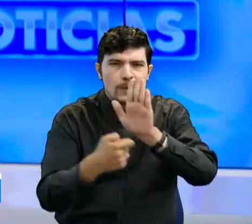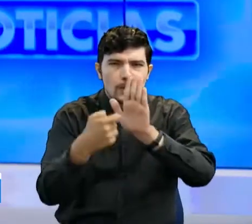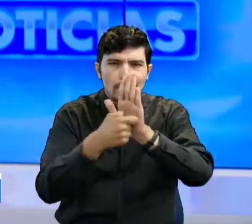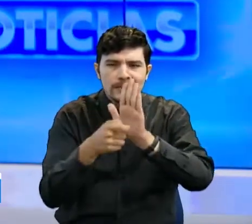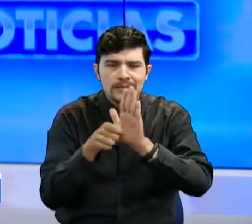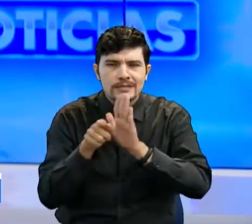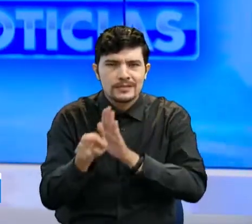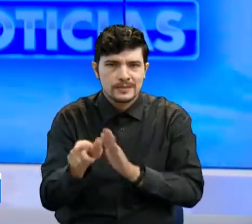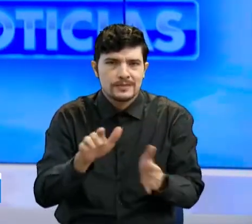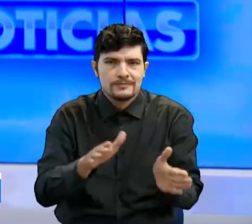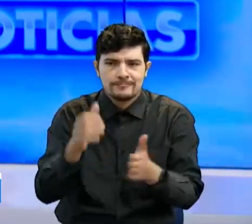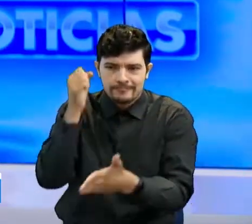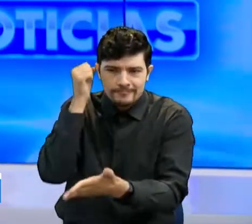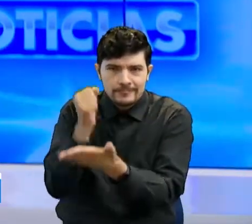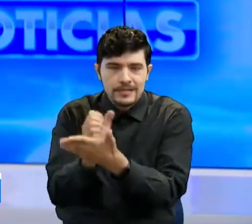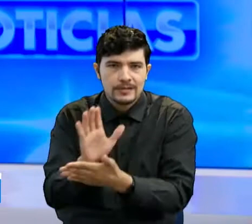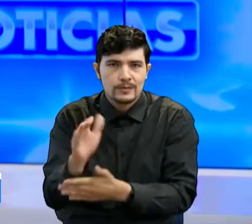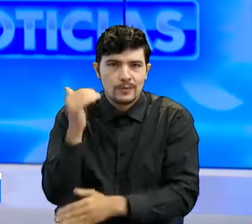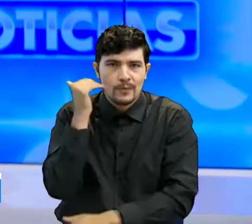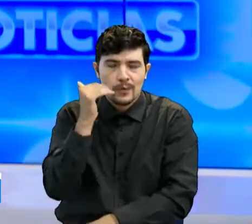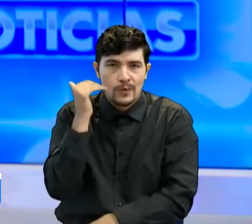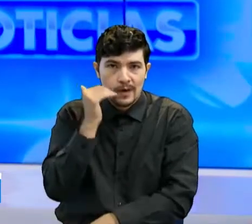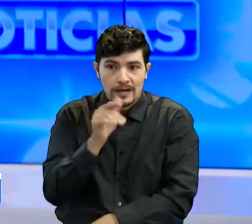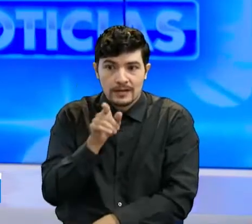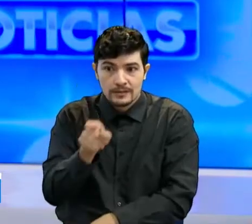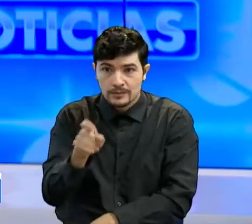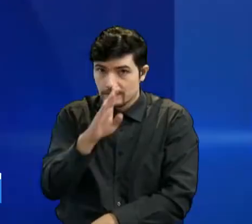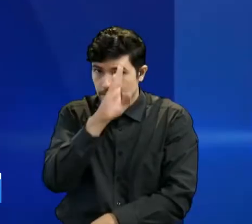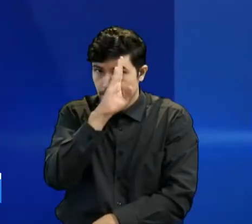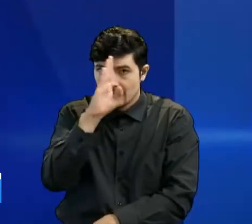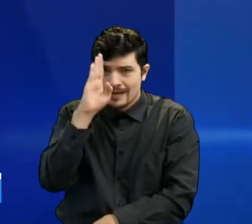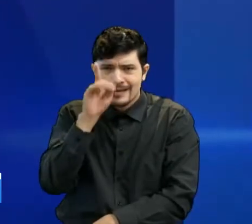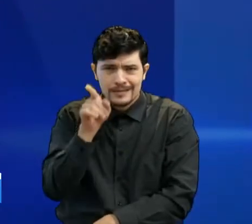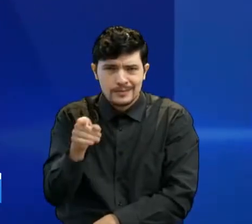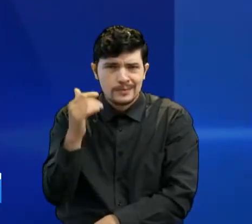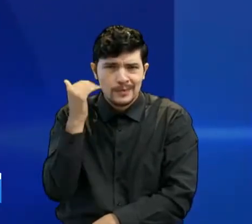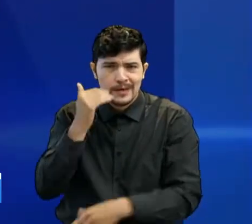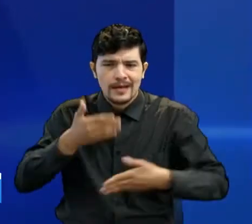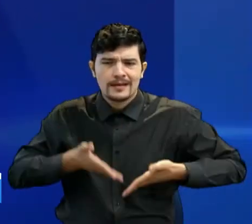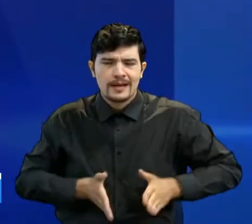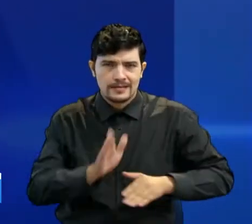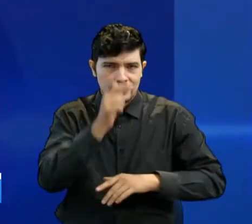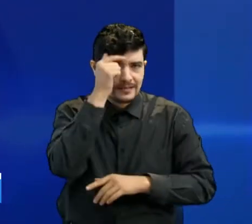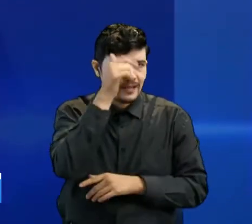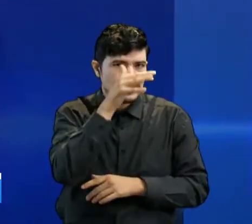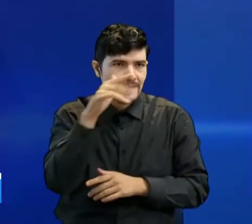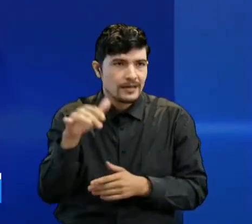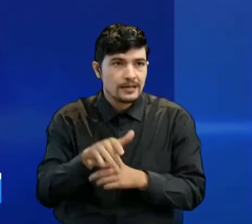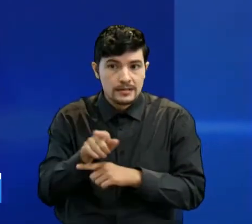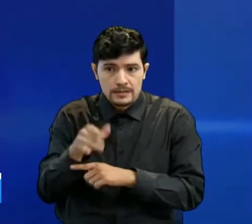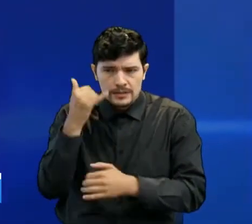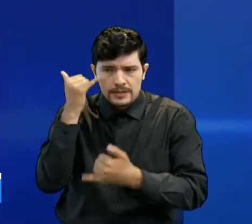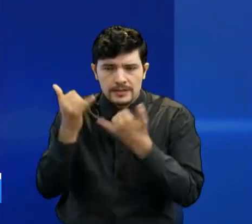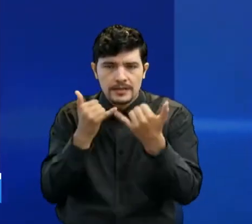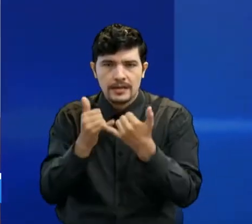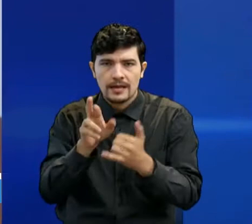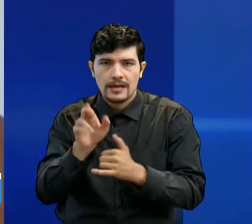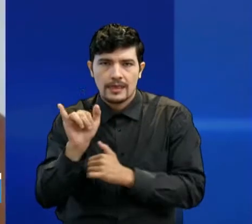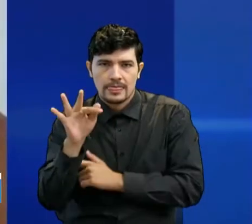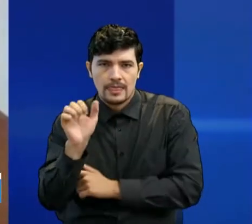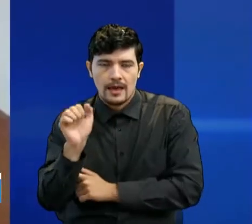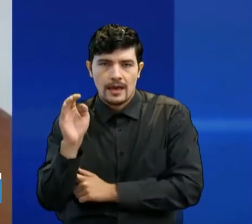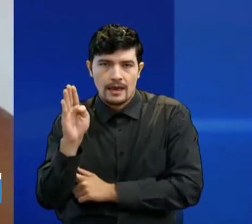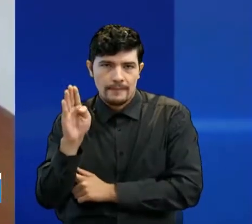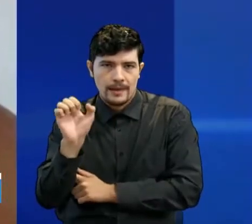mujer se desempeñaba como líder social en un sector de esa ciudad la víctima fue identificada como rita bayona